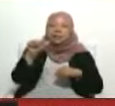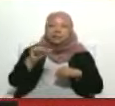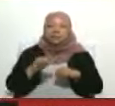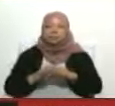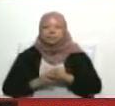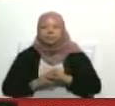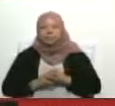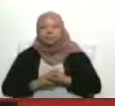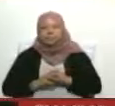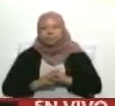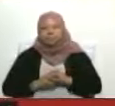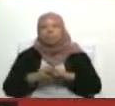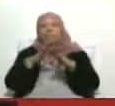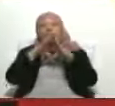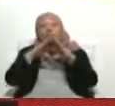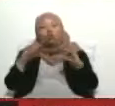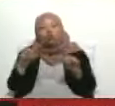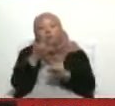Todos,